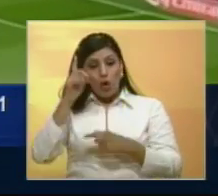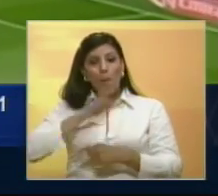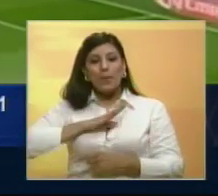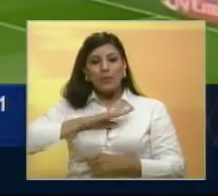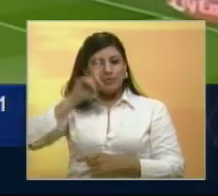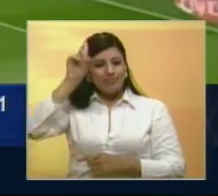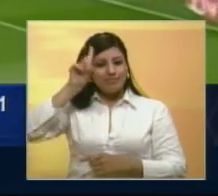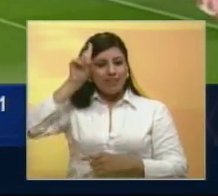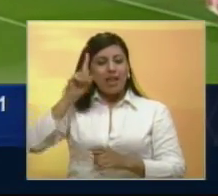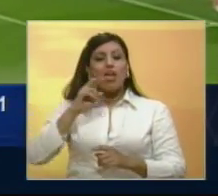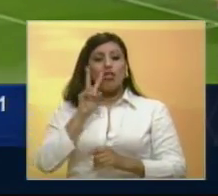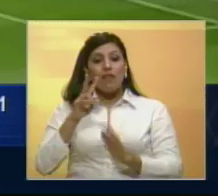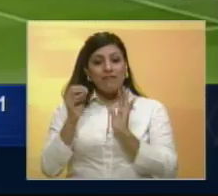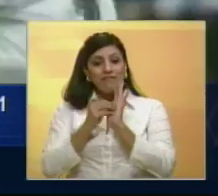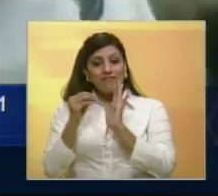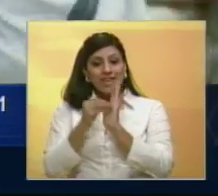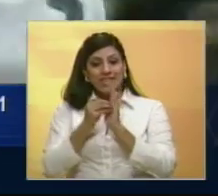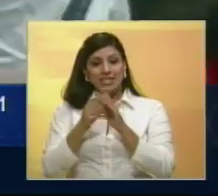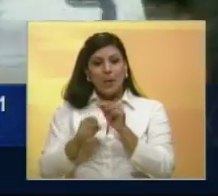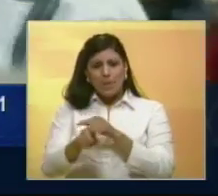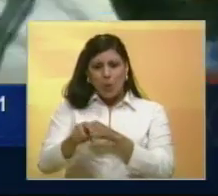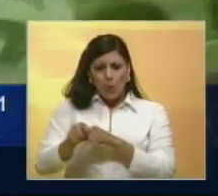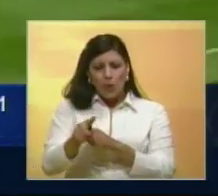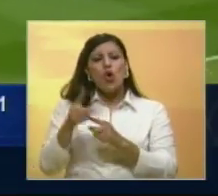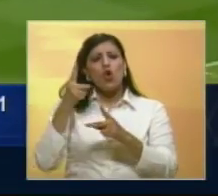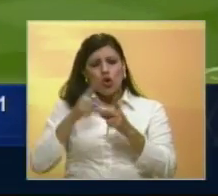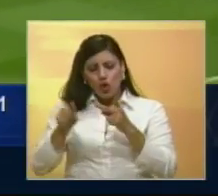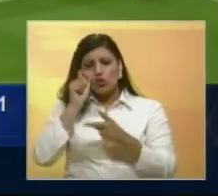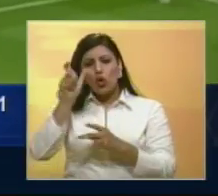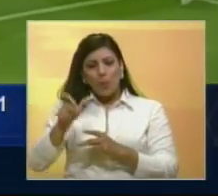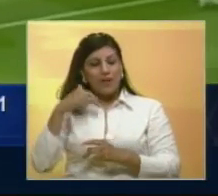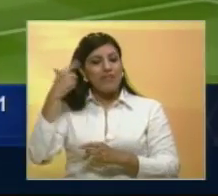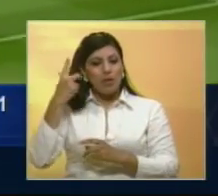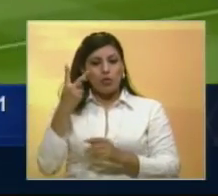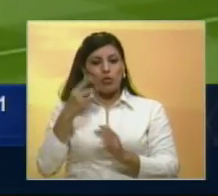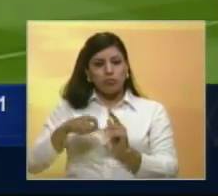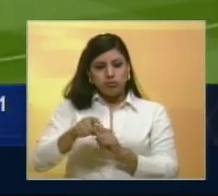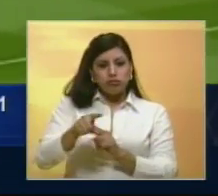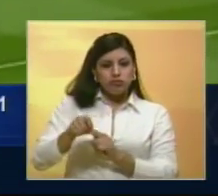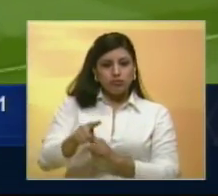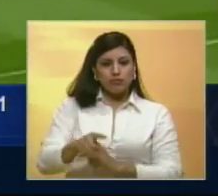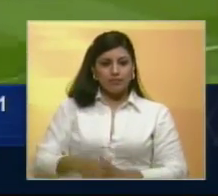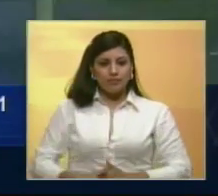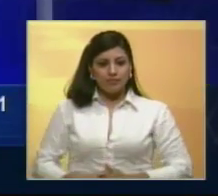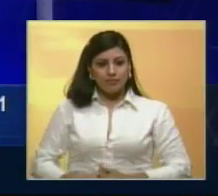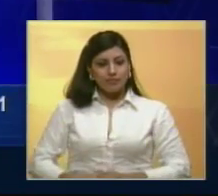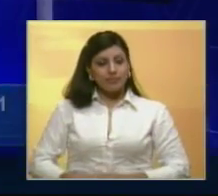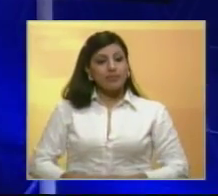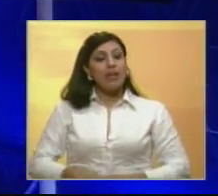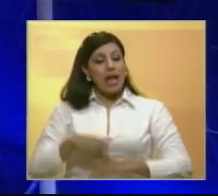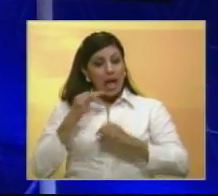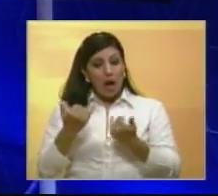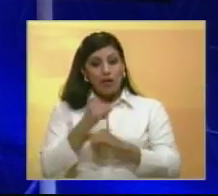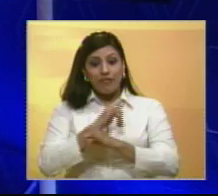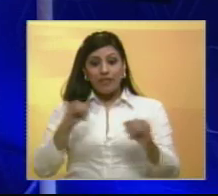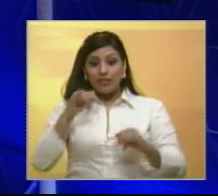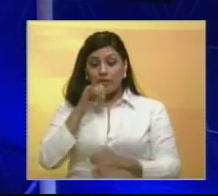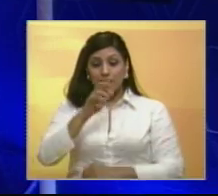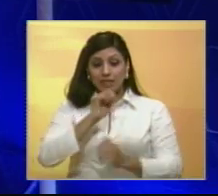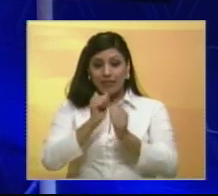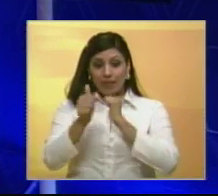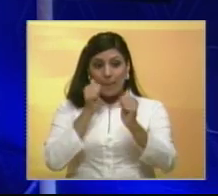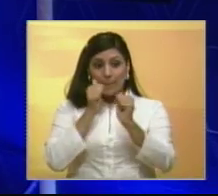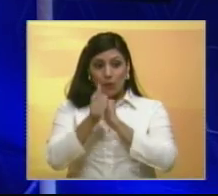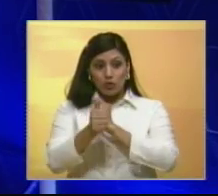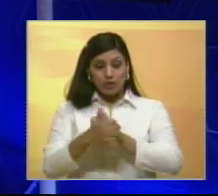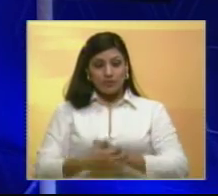marcó en par de oportunidades, al igual que Karim Benzema. Gareth Bale marcó el otro tanto del conjunto merengue. Bien, hasta aquí la información deportiva en